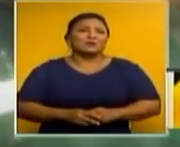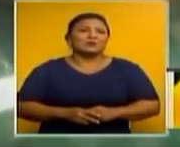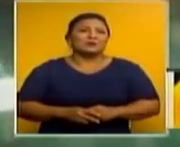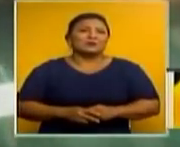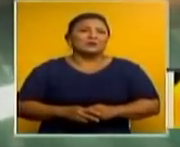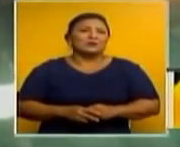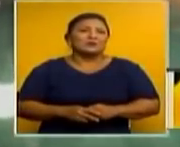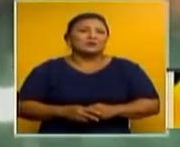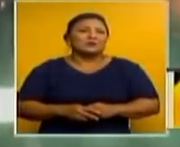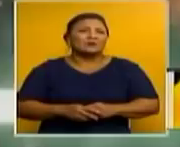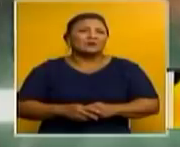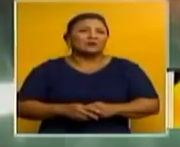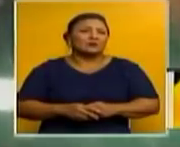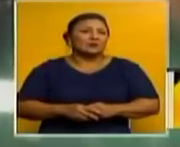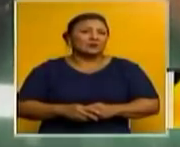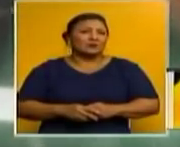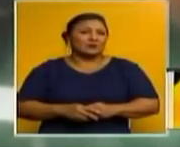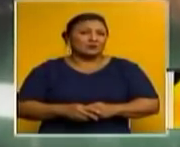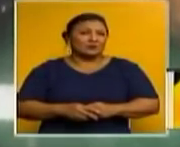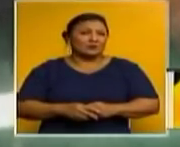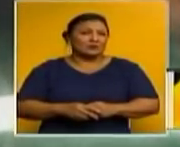hasta la finalización del evento de enero.